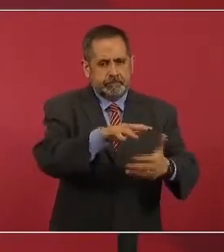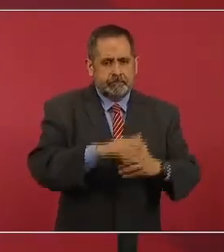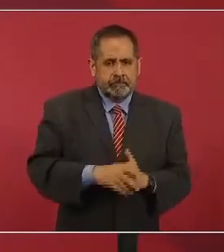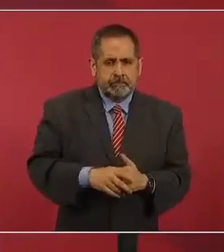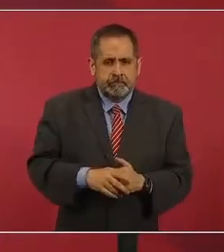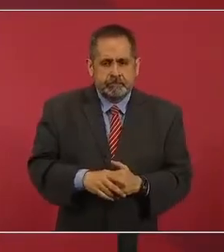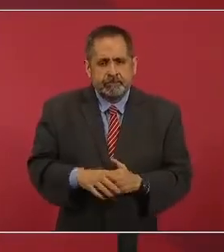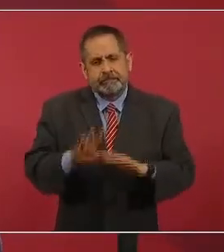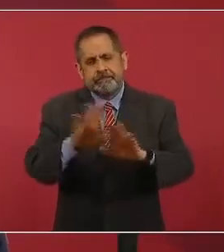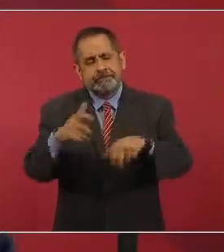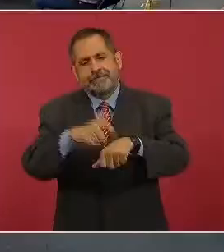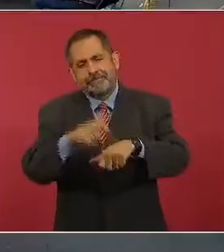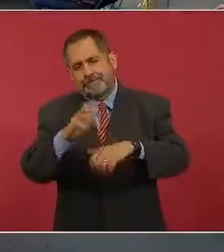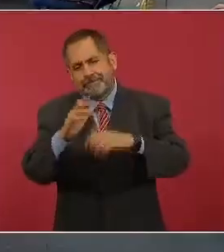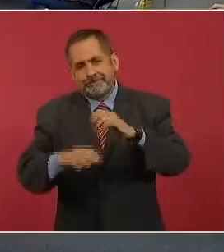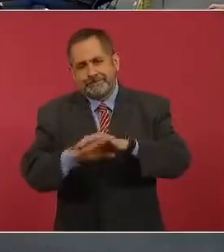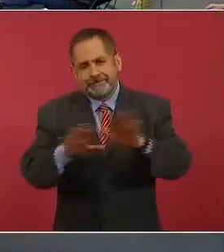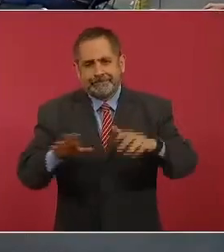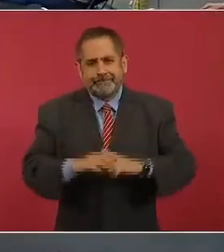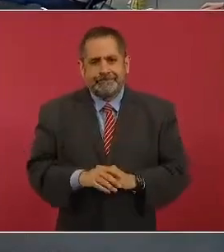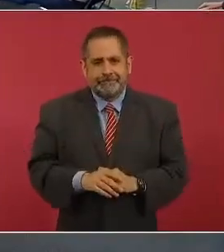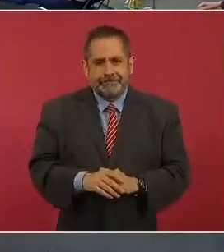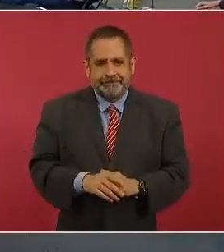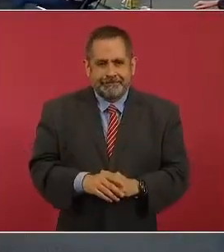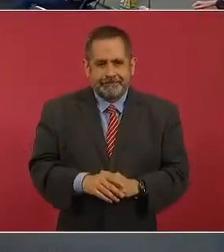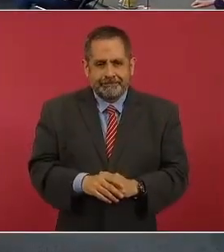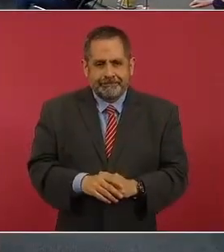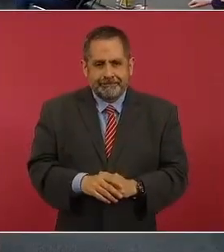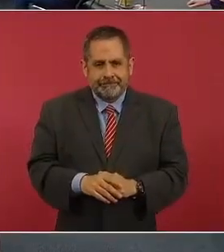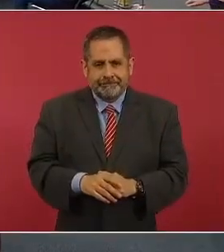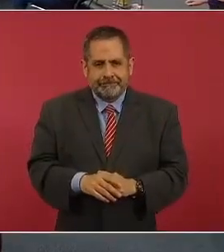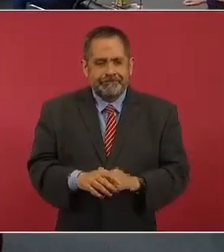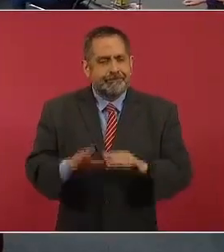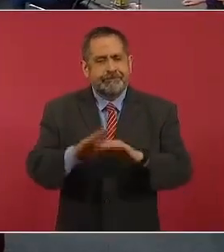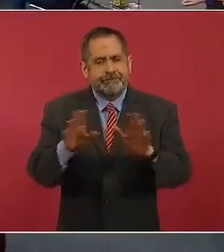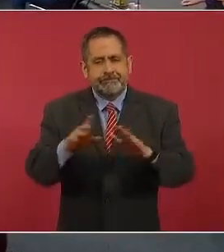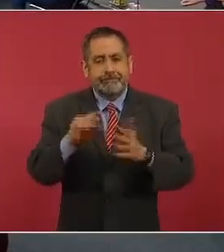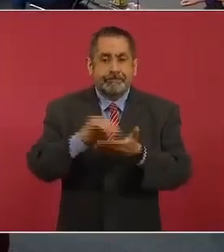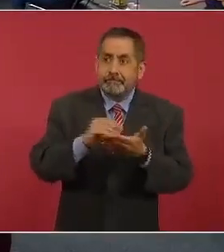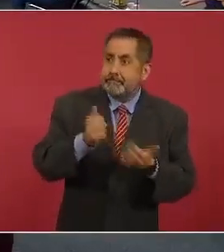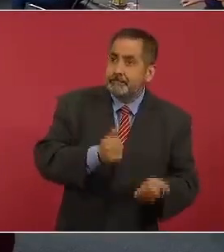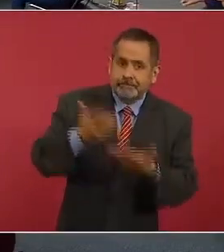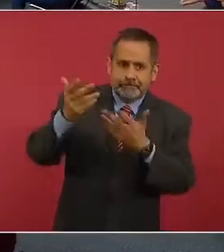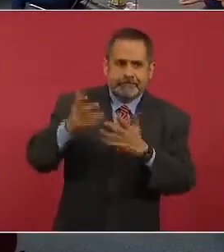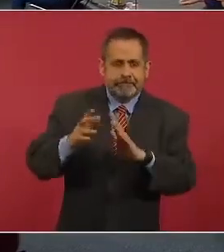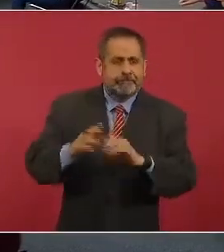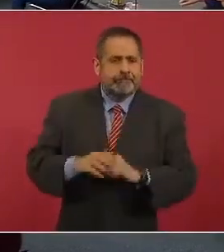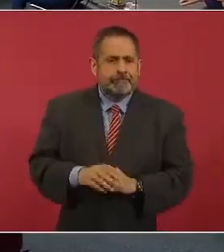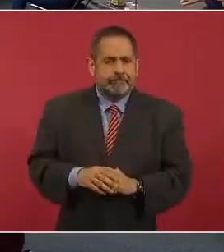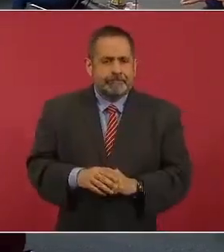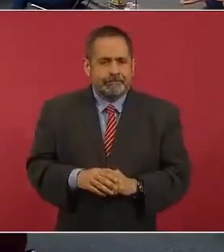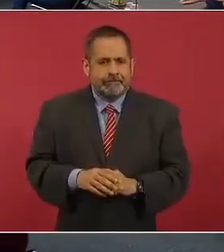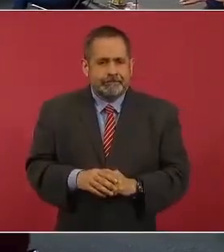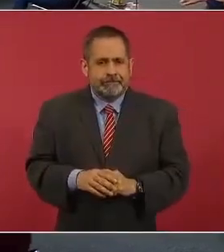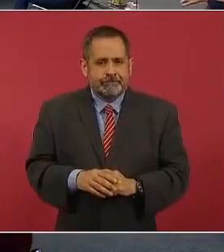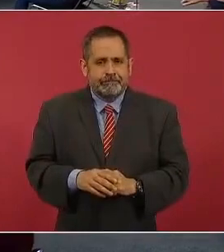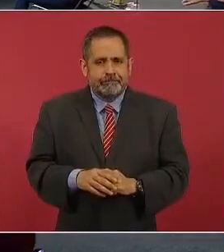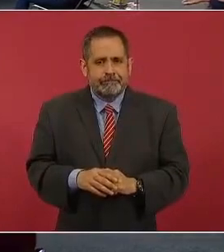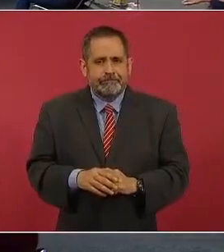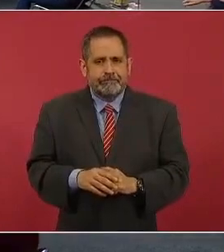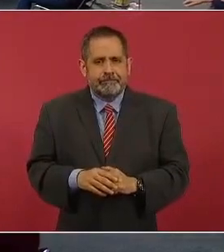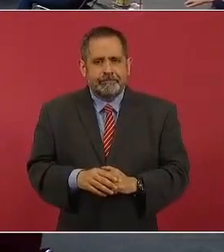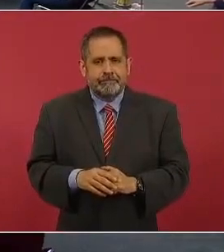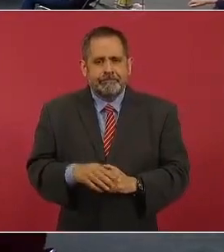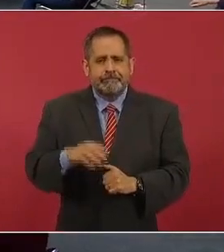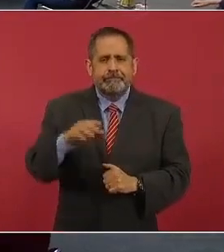Ya terminamos, ¿no? Ya nada me quiero ir a, pero entonces se van a mantener las exportaciones altas. Vamos a nuestras raciones.